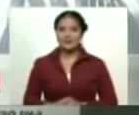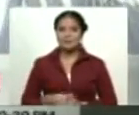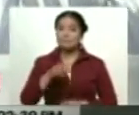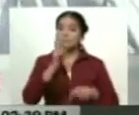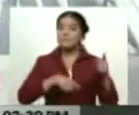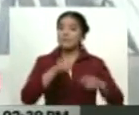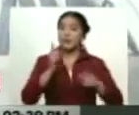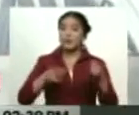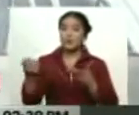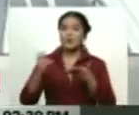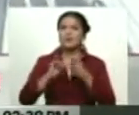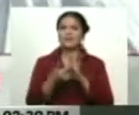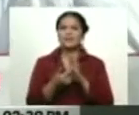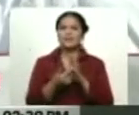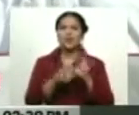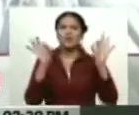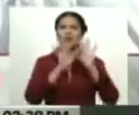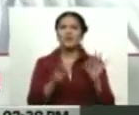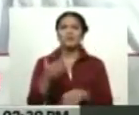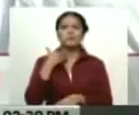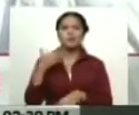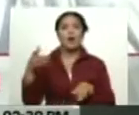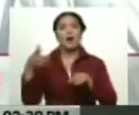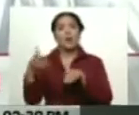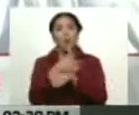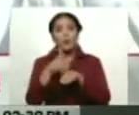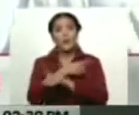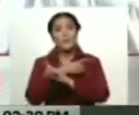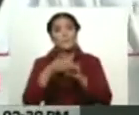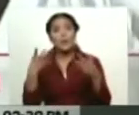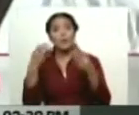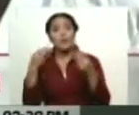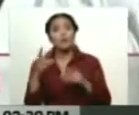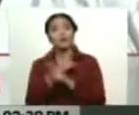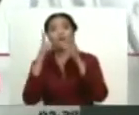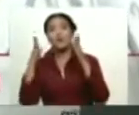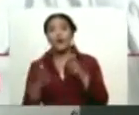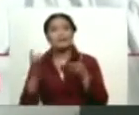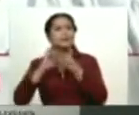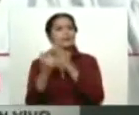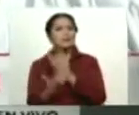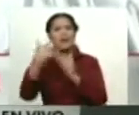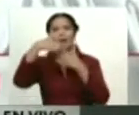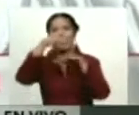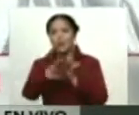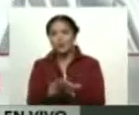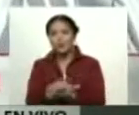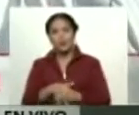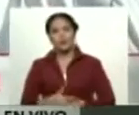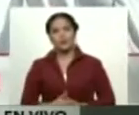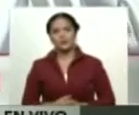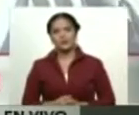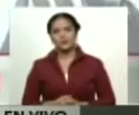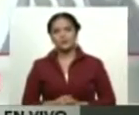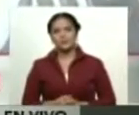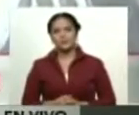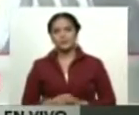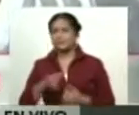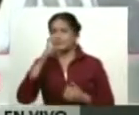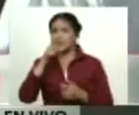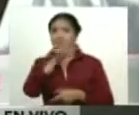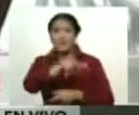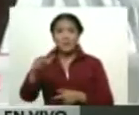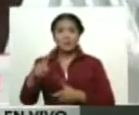ha sido un modelo fracasado, pero para millones de venezolanos ha sido la inclusión de aquellos